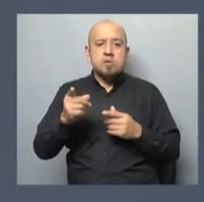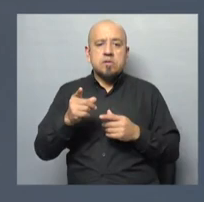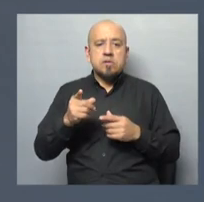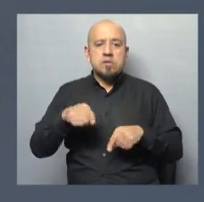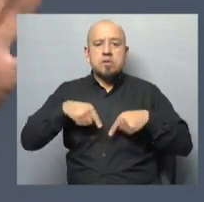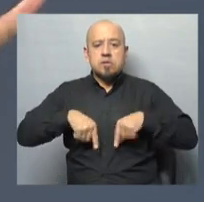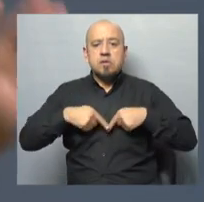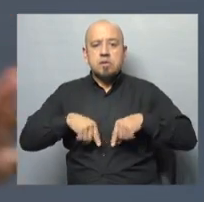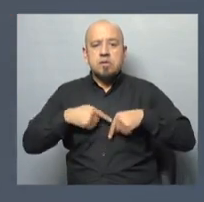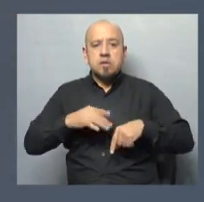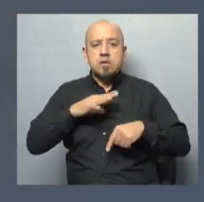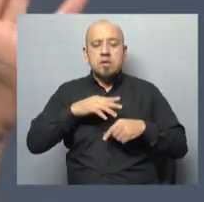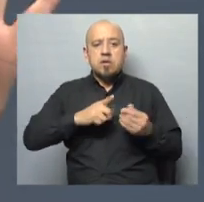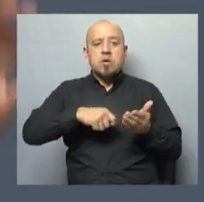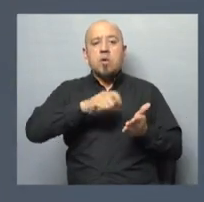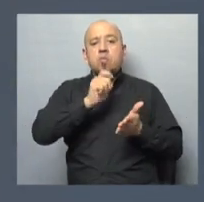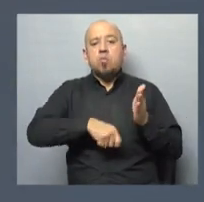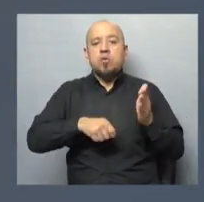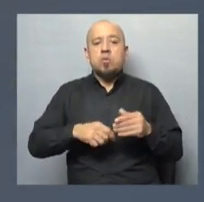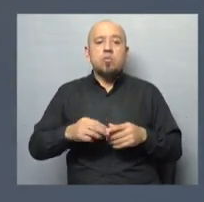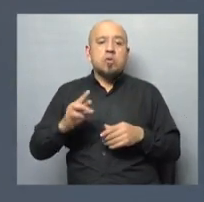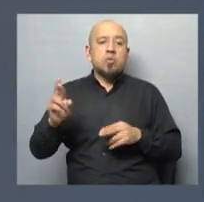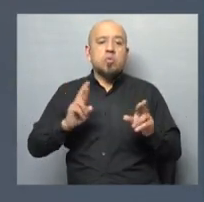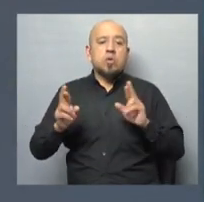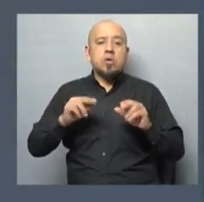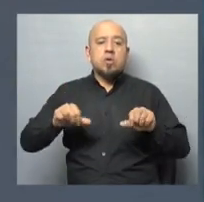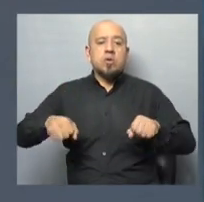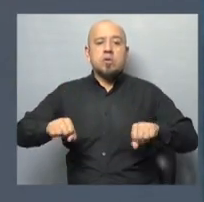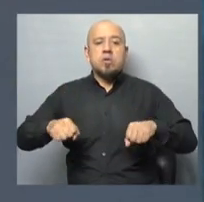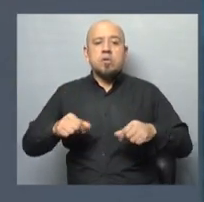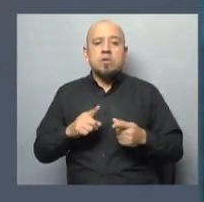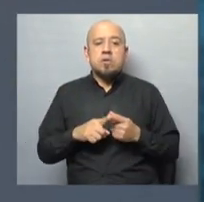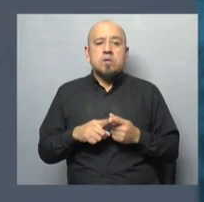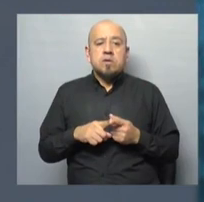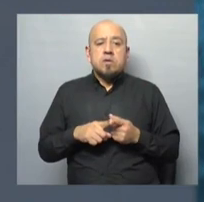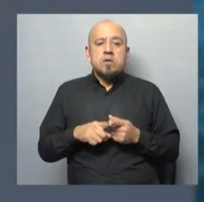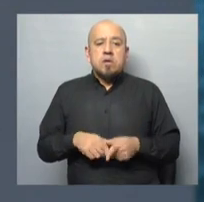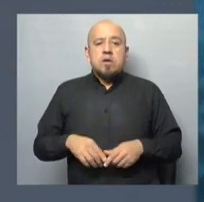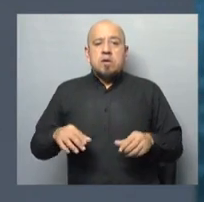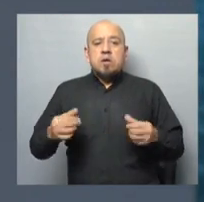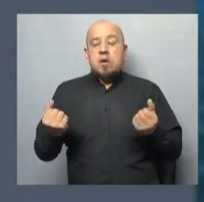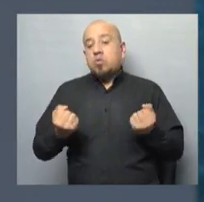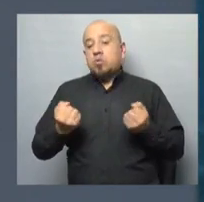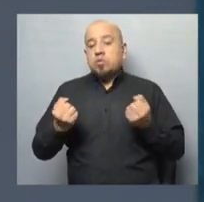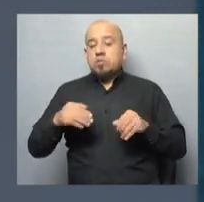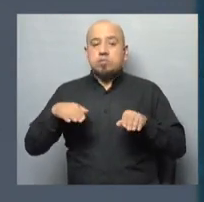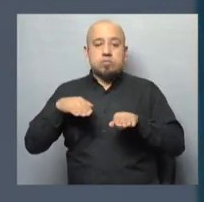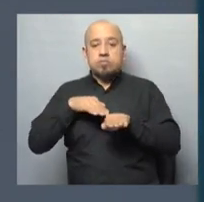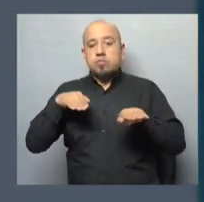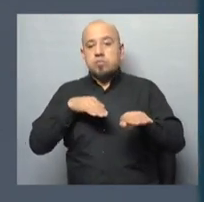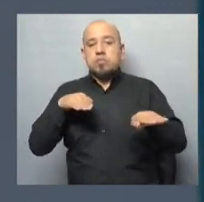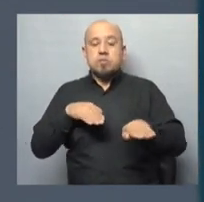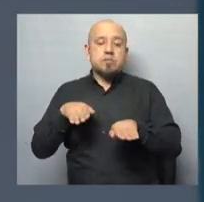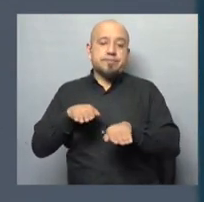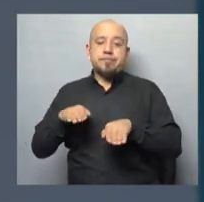diciendo que iban a multar él por el ruido de la moto pero antes no lo había escuchado y autos y claro es el paseo de dar la vuelta a la